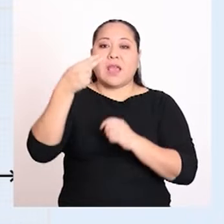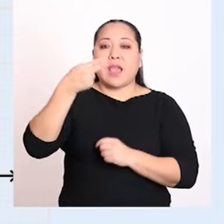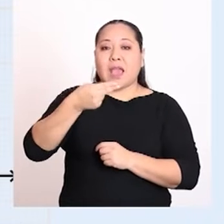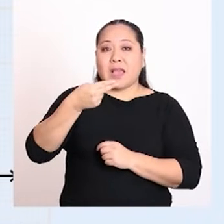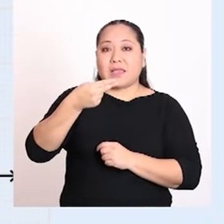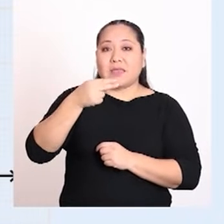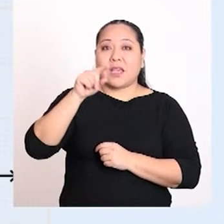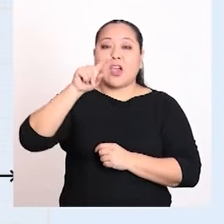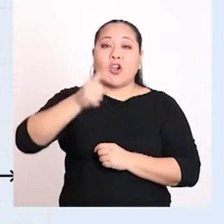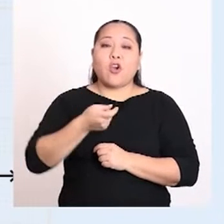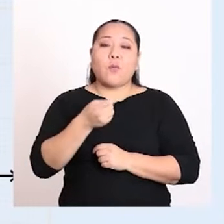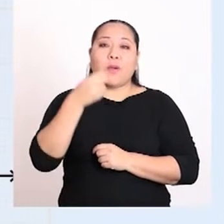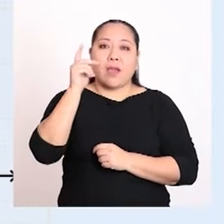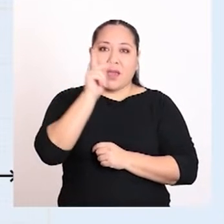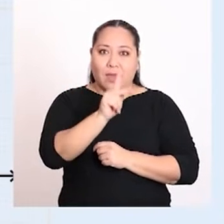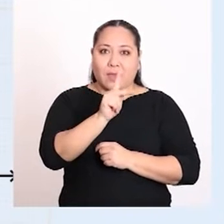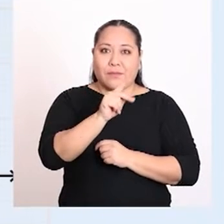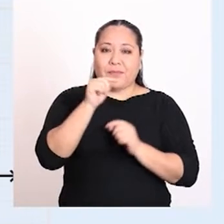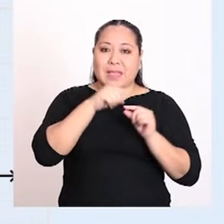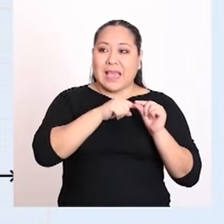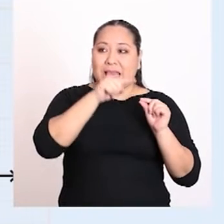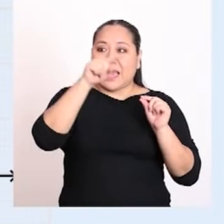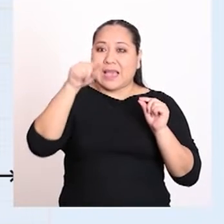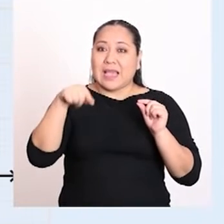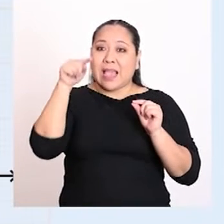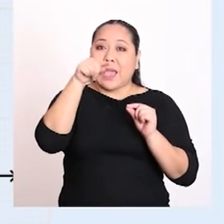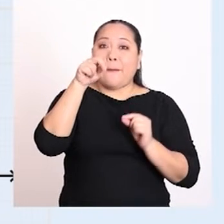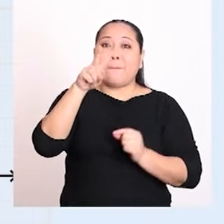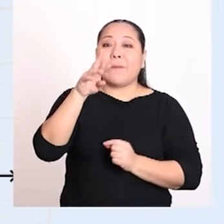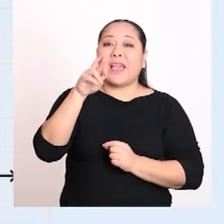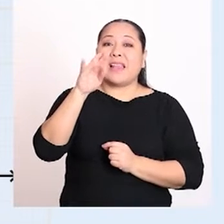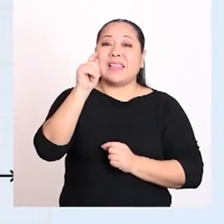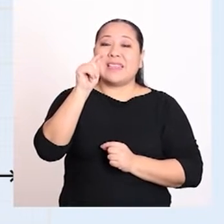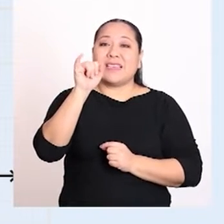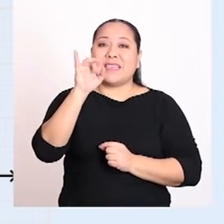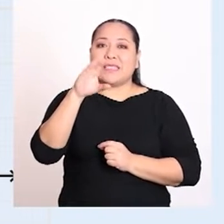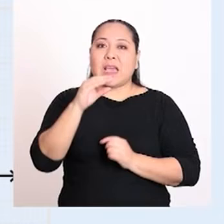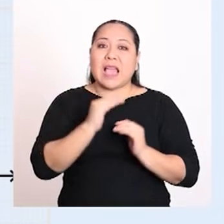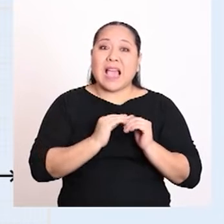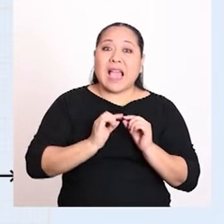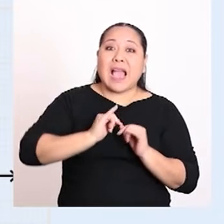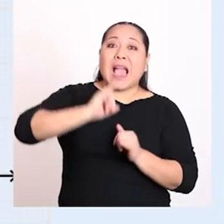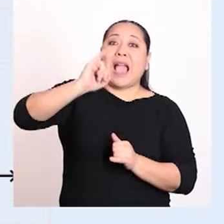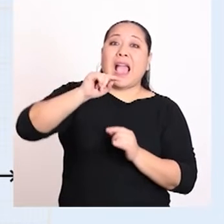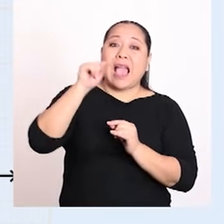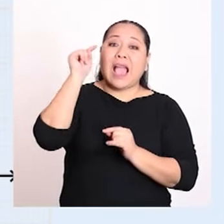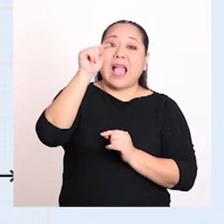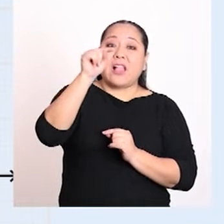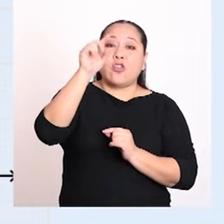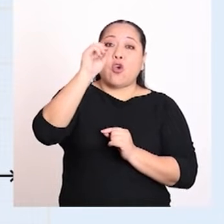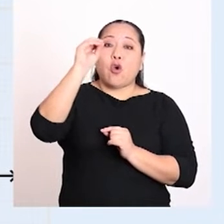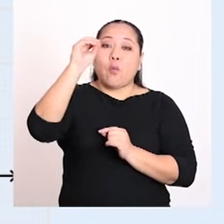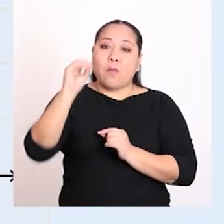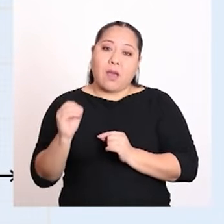h, k. Este vértice es el punto máximo o mínimo de la gráfica de la función.